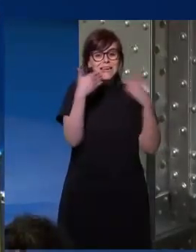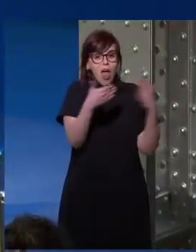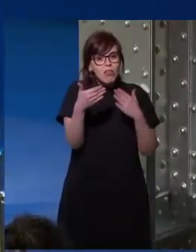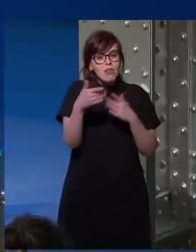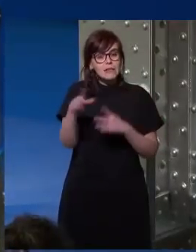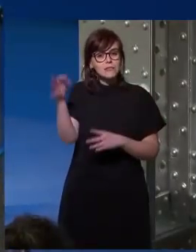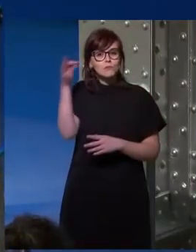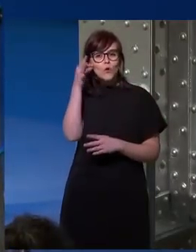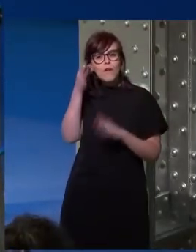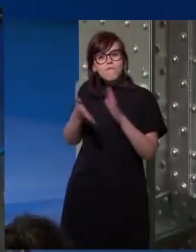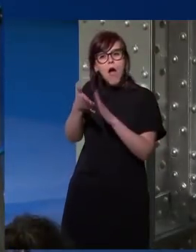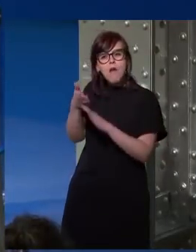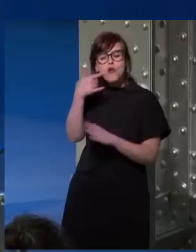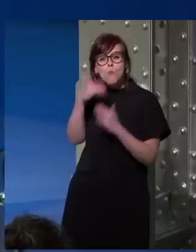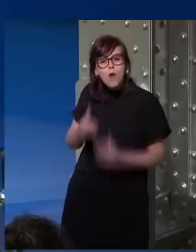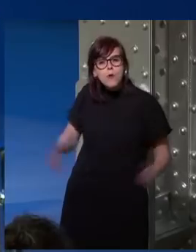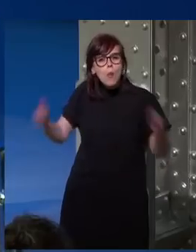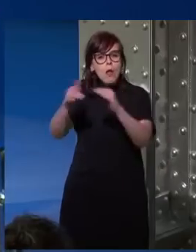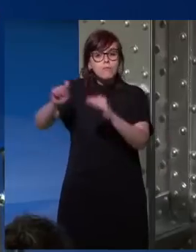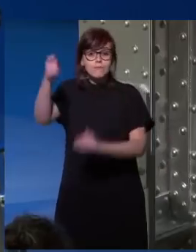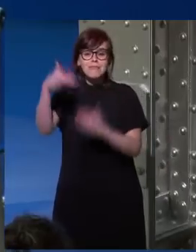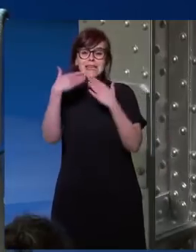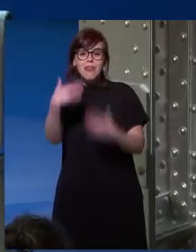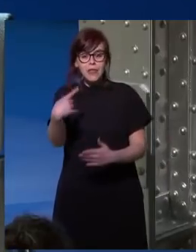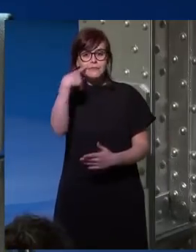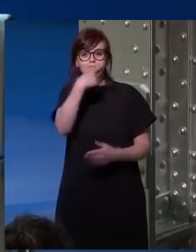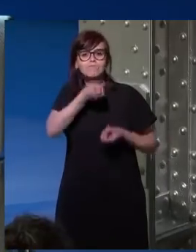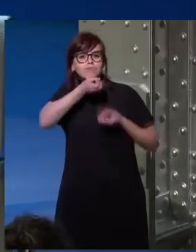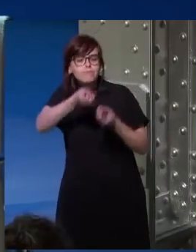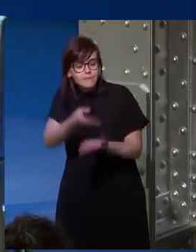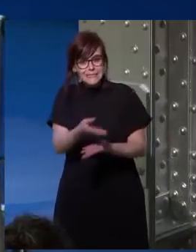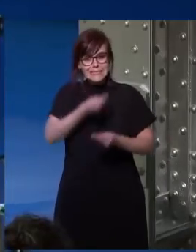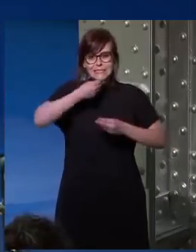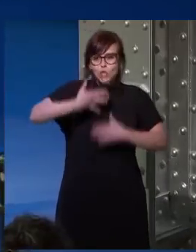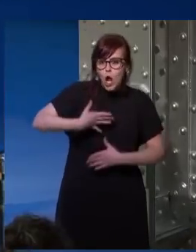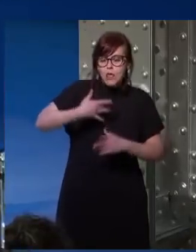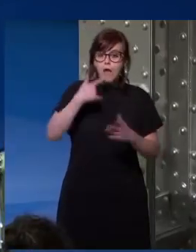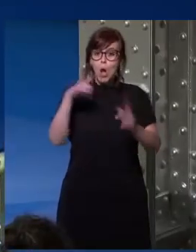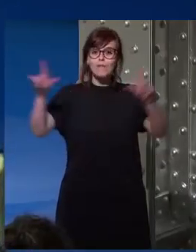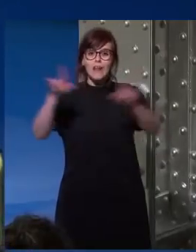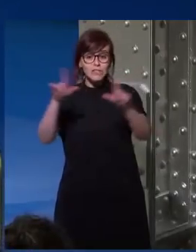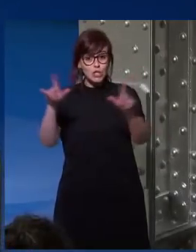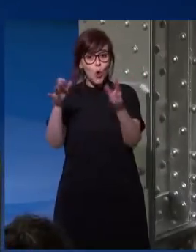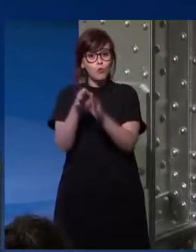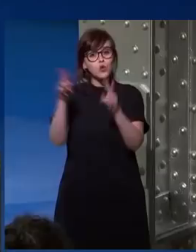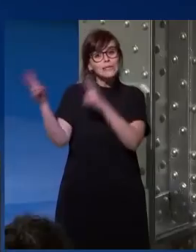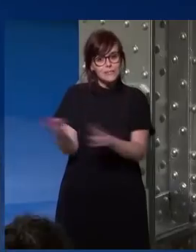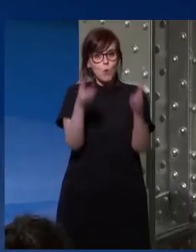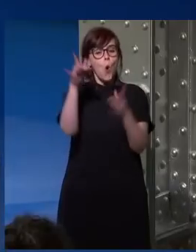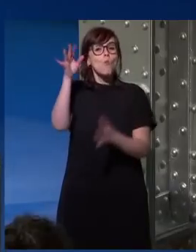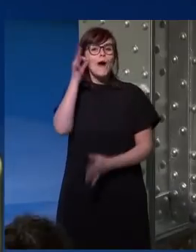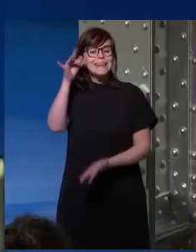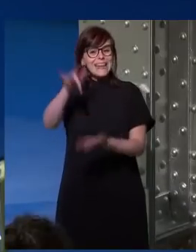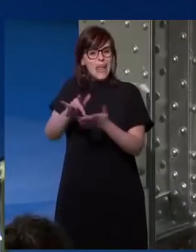para avanzar hacia la igualdad, y con vuestros testimonios, vuestras historias que nos vais contando en televisión, en esa sección de Mujer tenía que